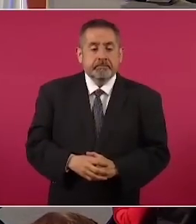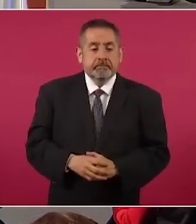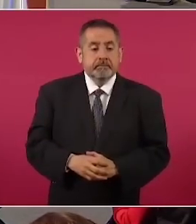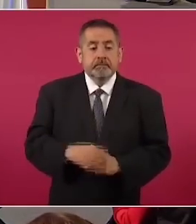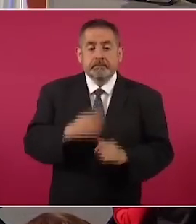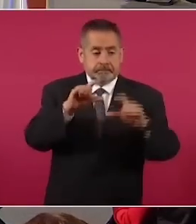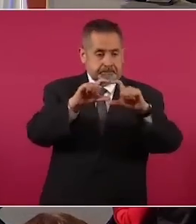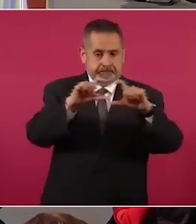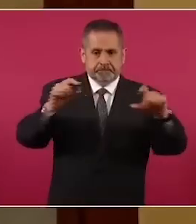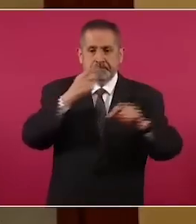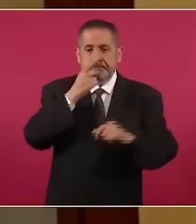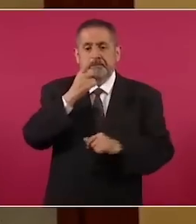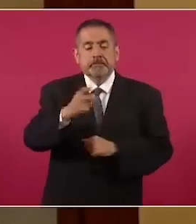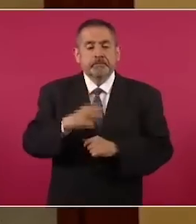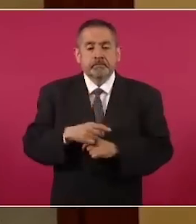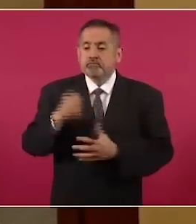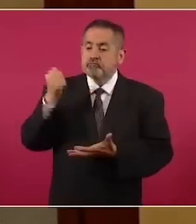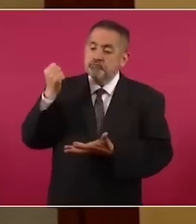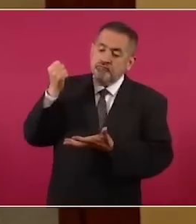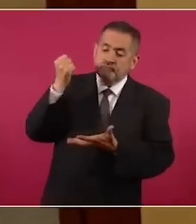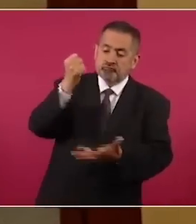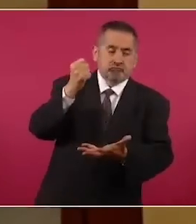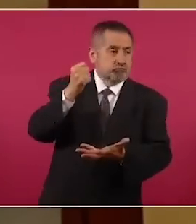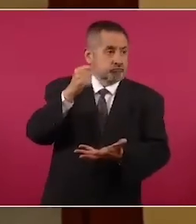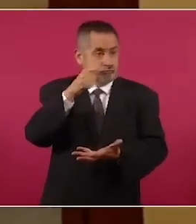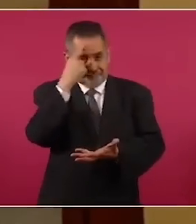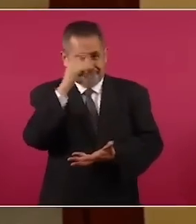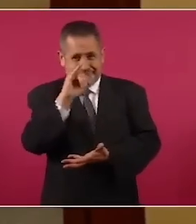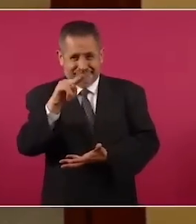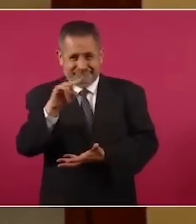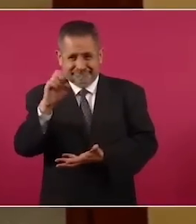Reducir los recursos que se le otorguen al INE.